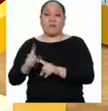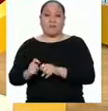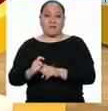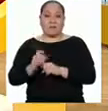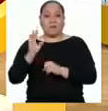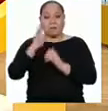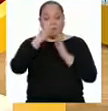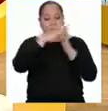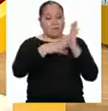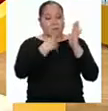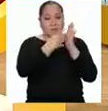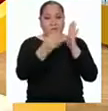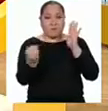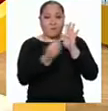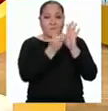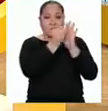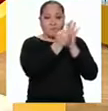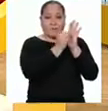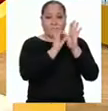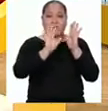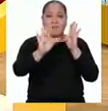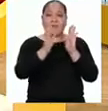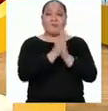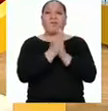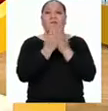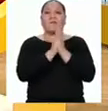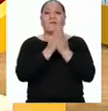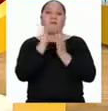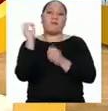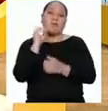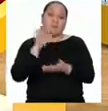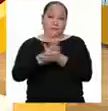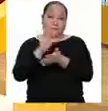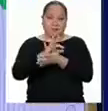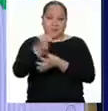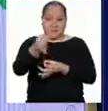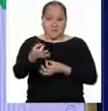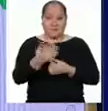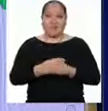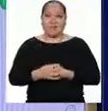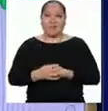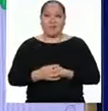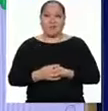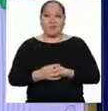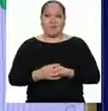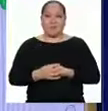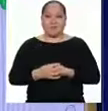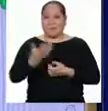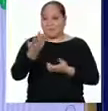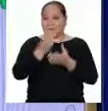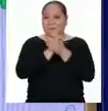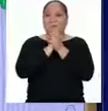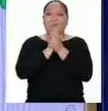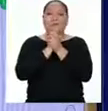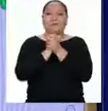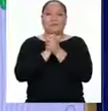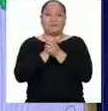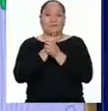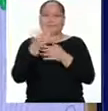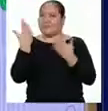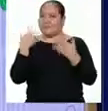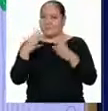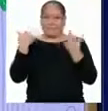en tablas de frecuencia en tu cuaderno o hojas de reuso. Para nuestras amigas y amigos